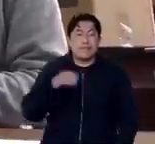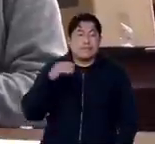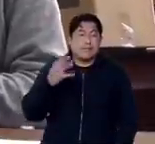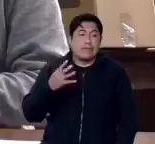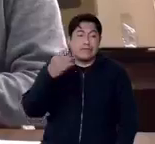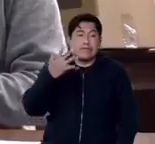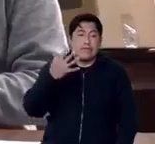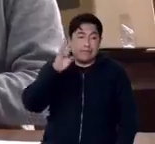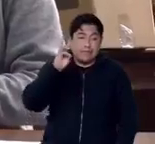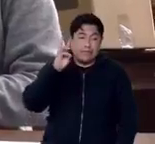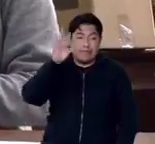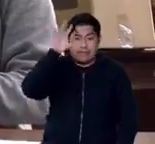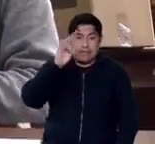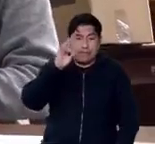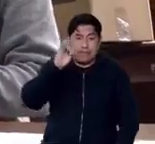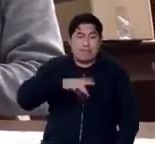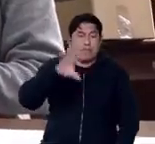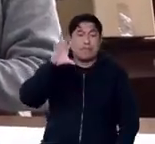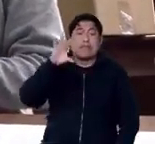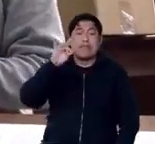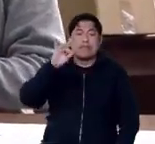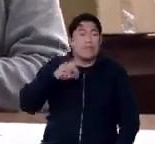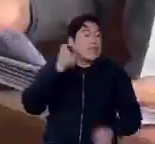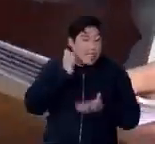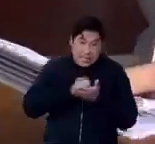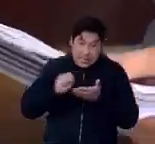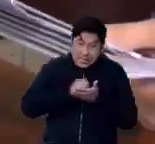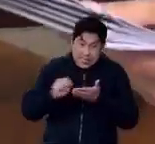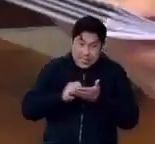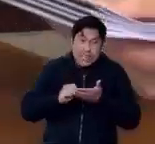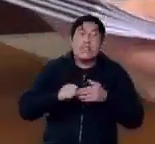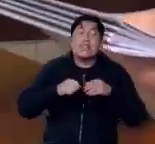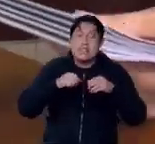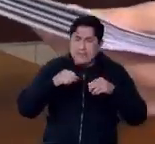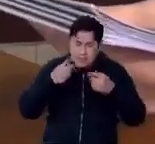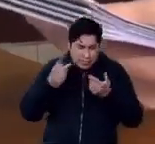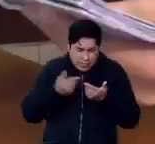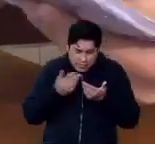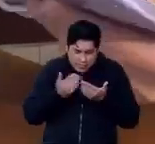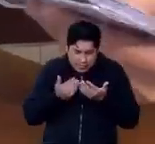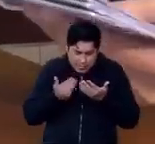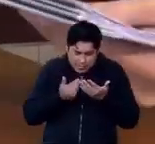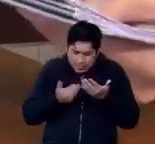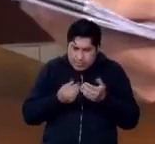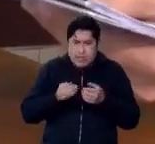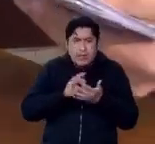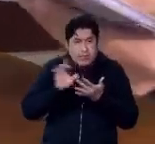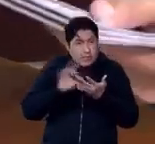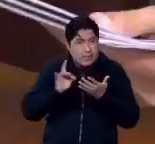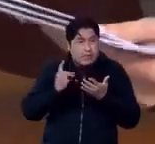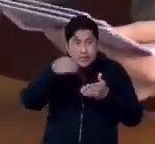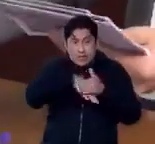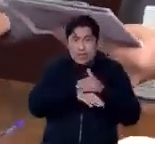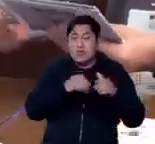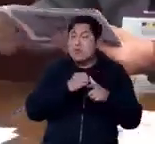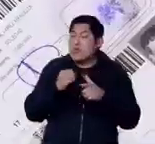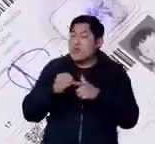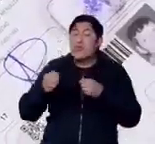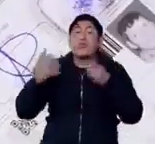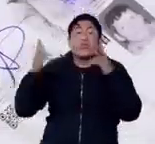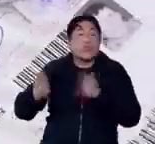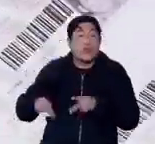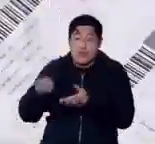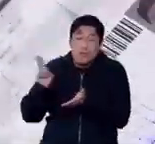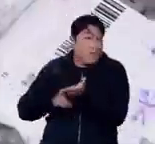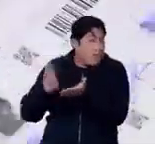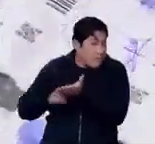4, 5, 6, 7. La secretaria de mesa debe contrastar la cantidad de papeletas que estaban en el ánfora con la